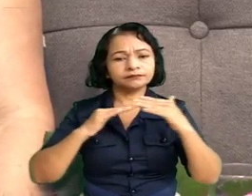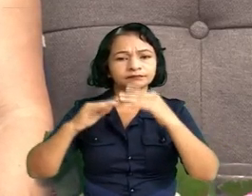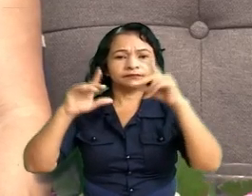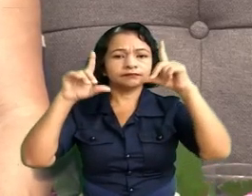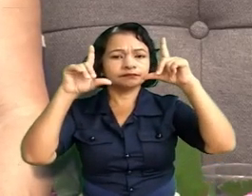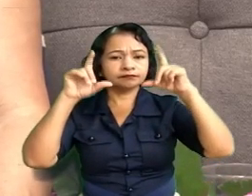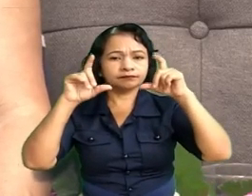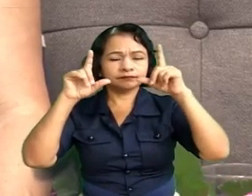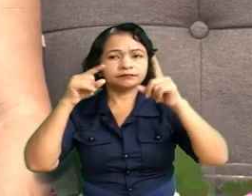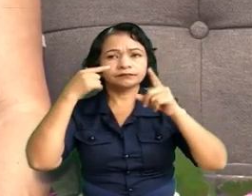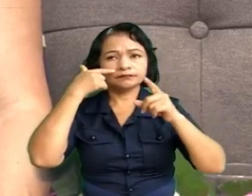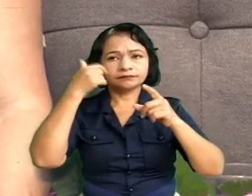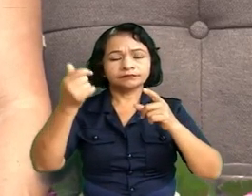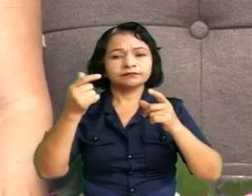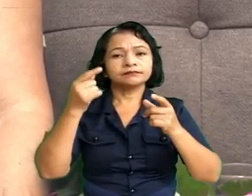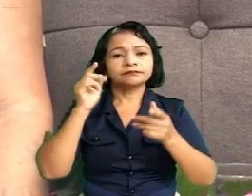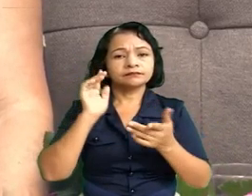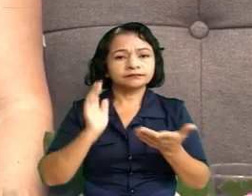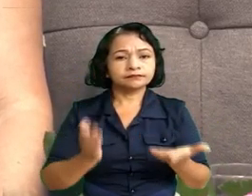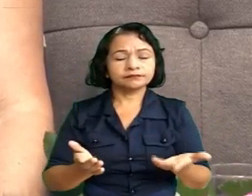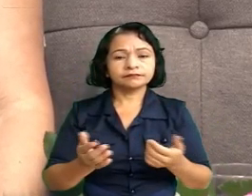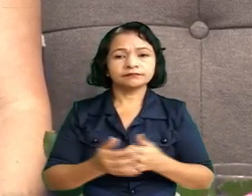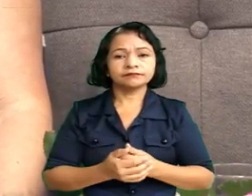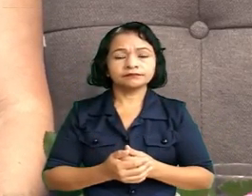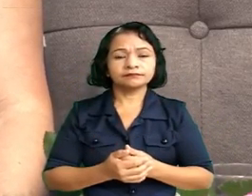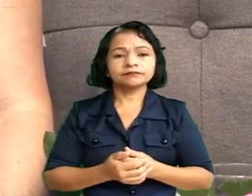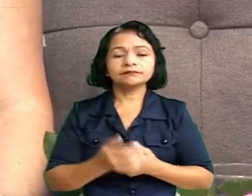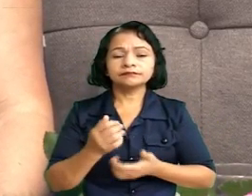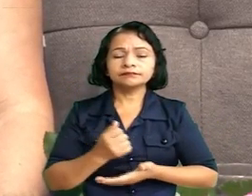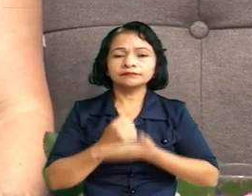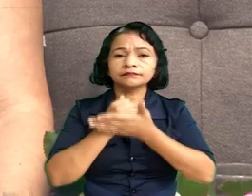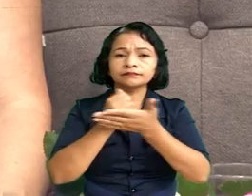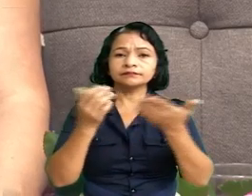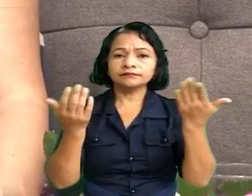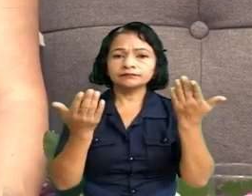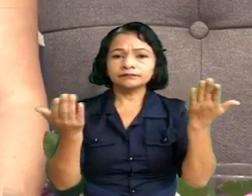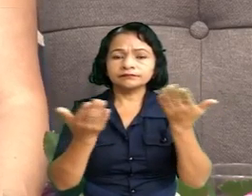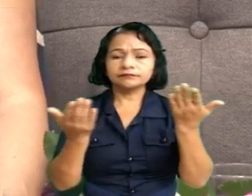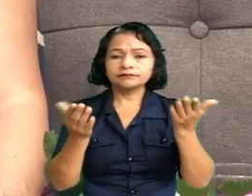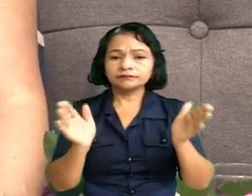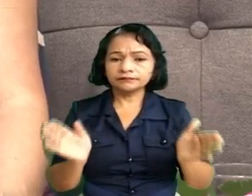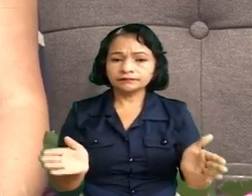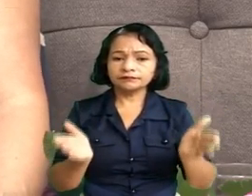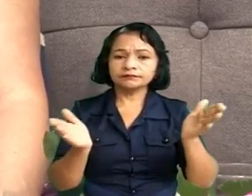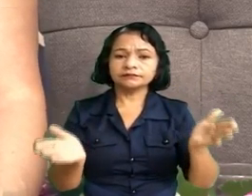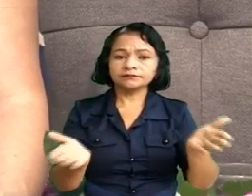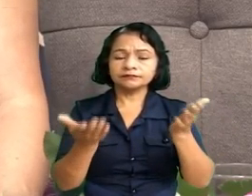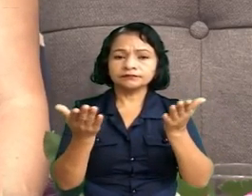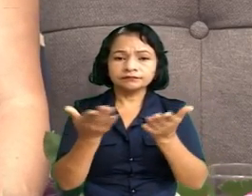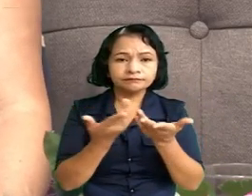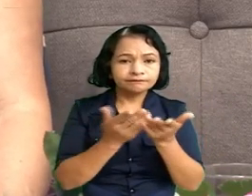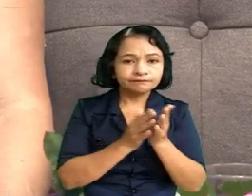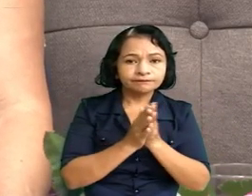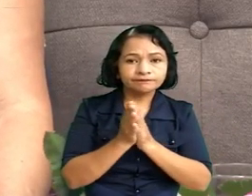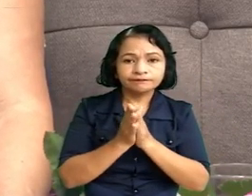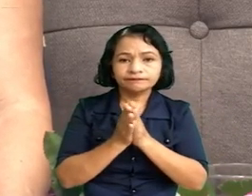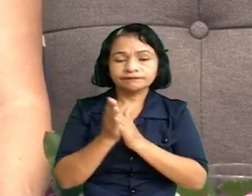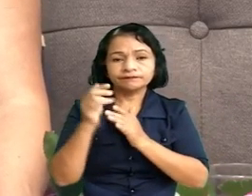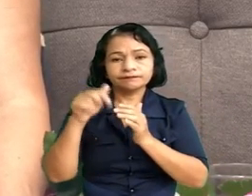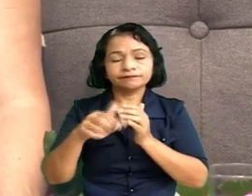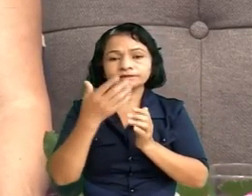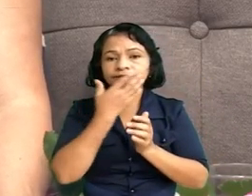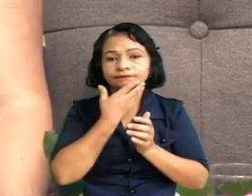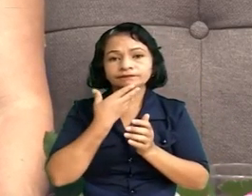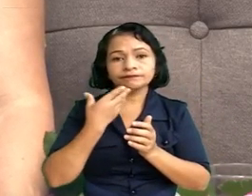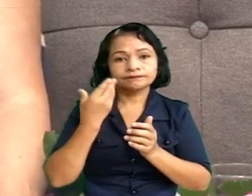ese reconocimiento. ¿Y qué permite esto? Promover el interés en nuestros